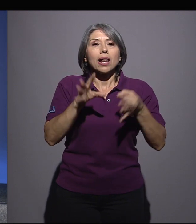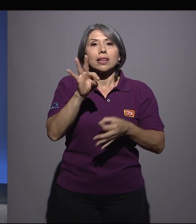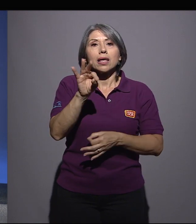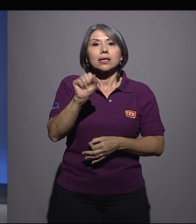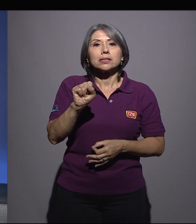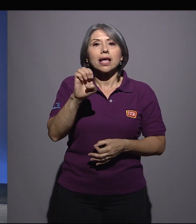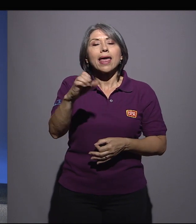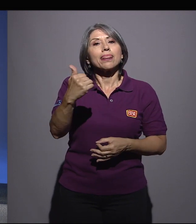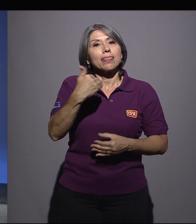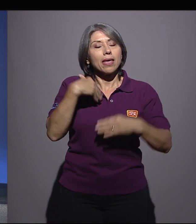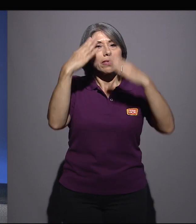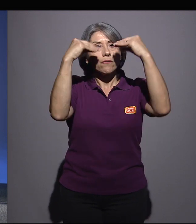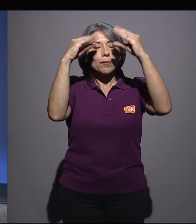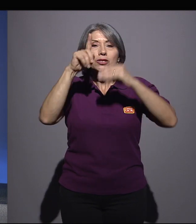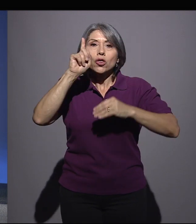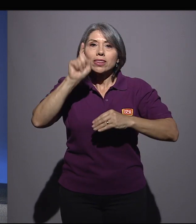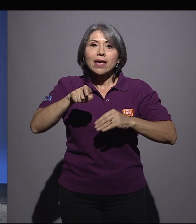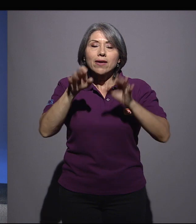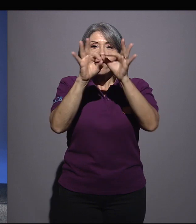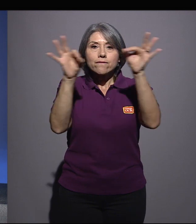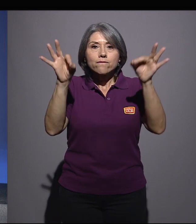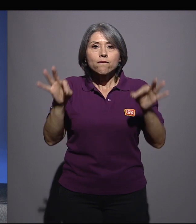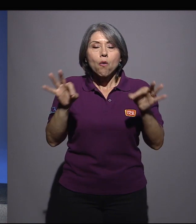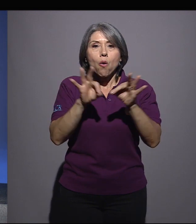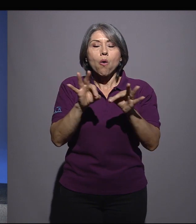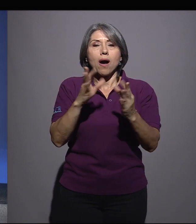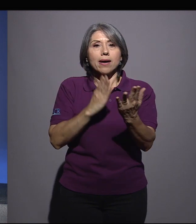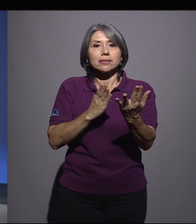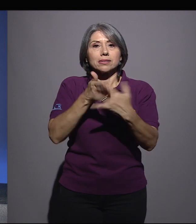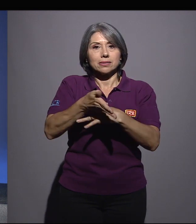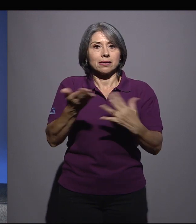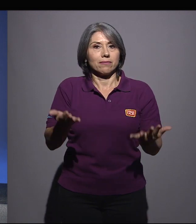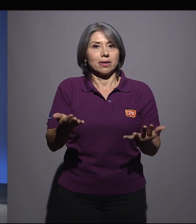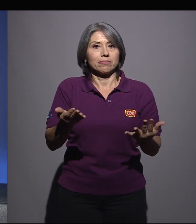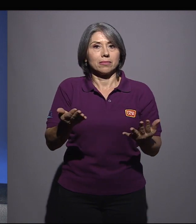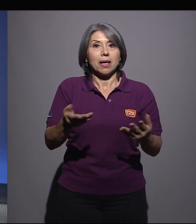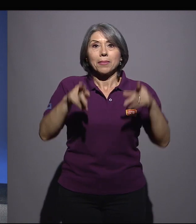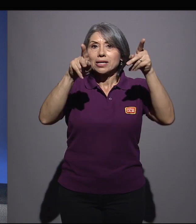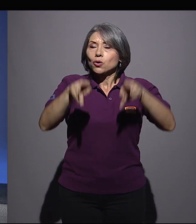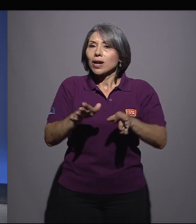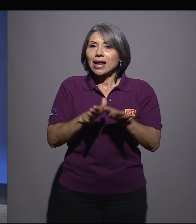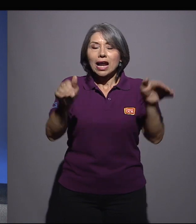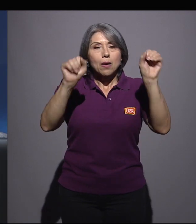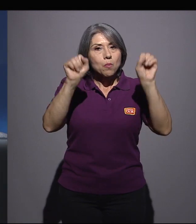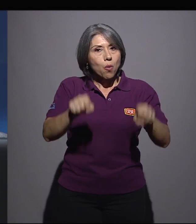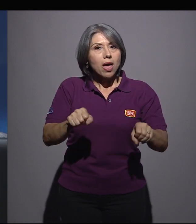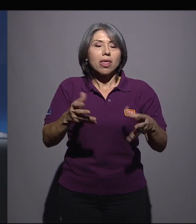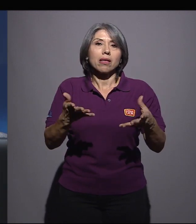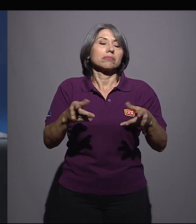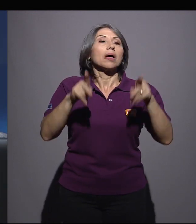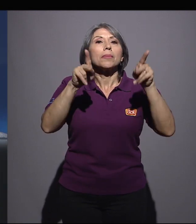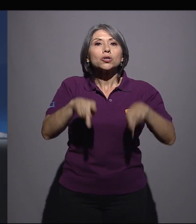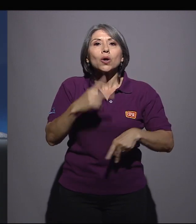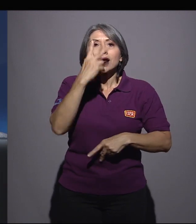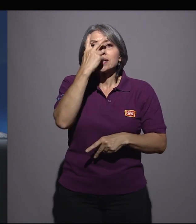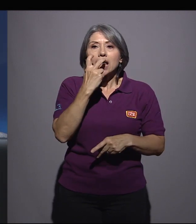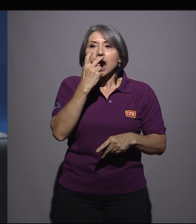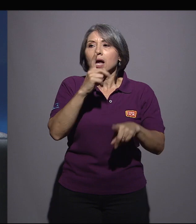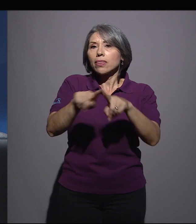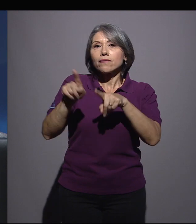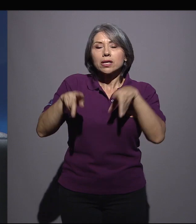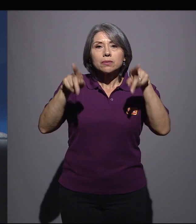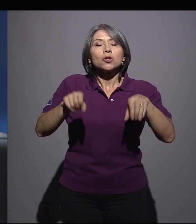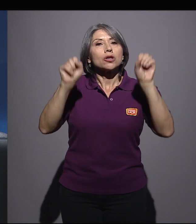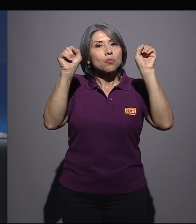que no se quede excluida la población en general, ¿verdad?, las personas ciegas y demás, para que ellos también puedan tener